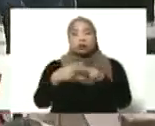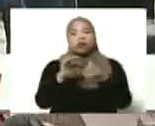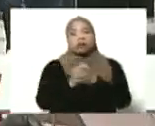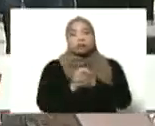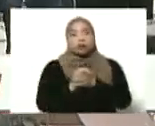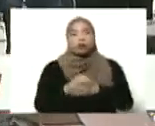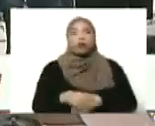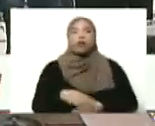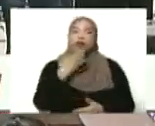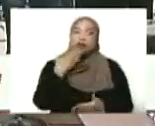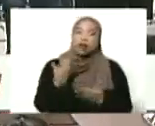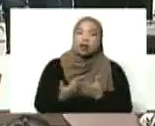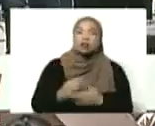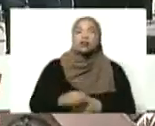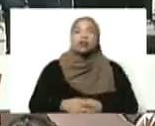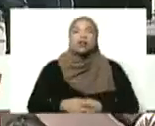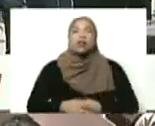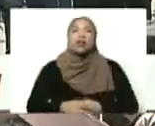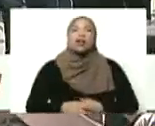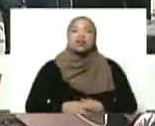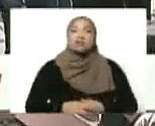compañera. Muchísimas gracias.